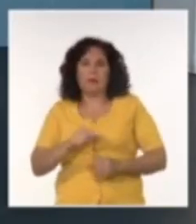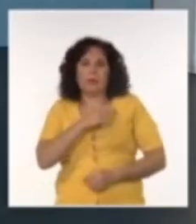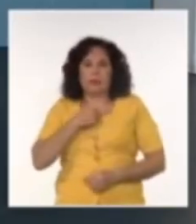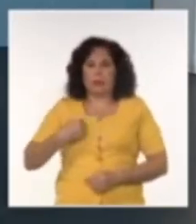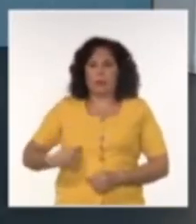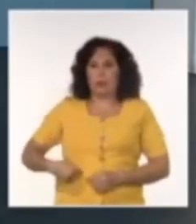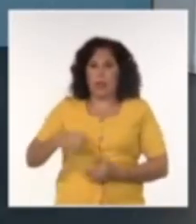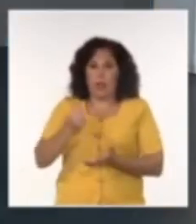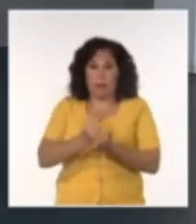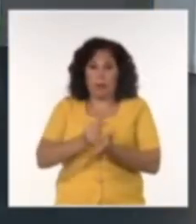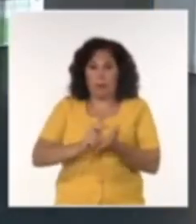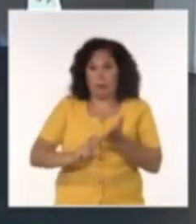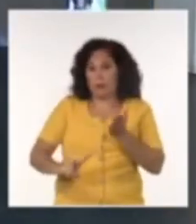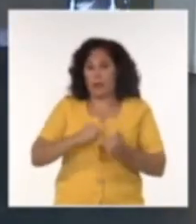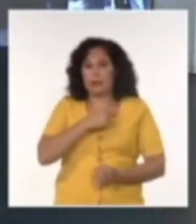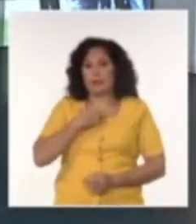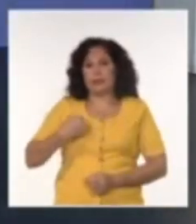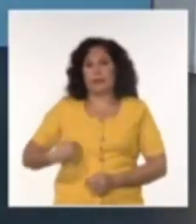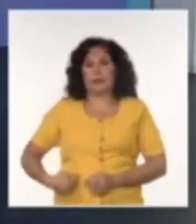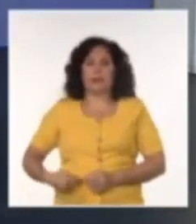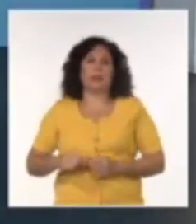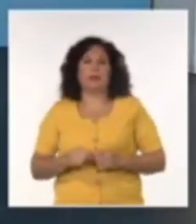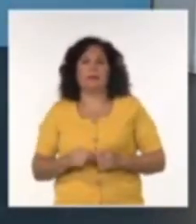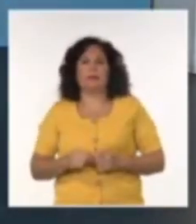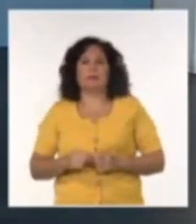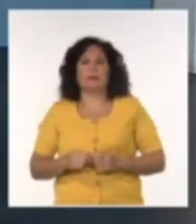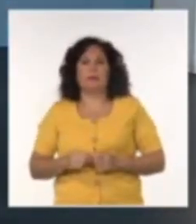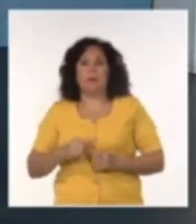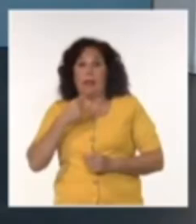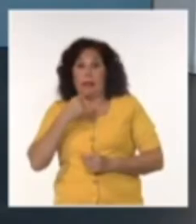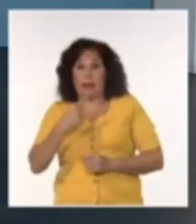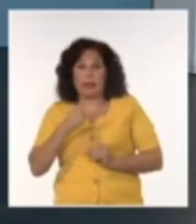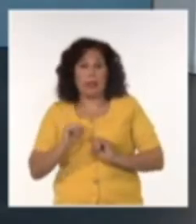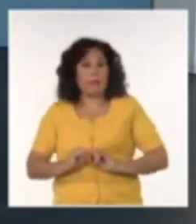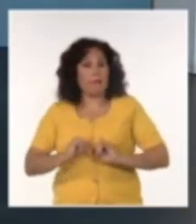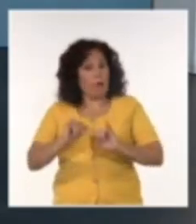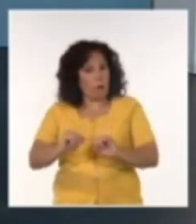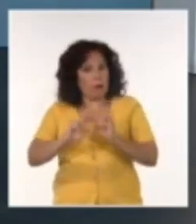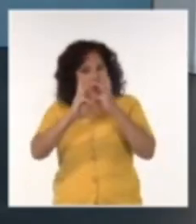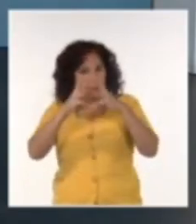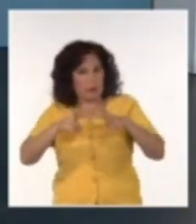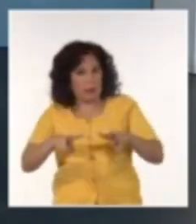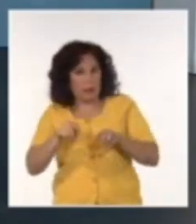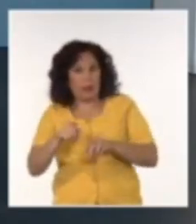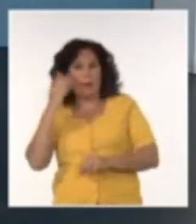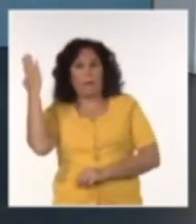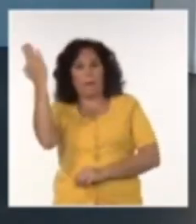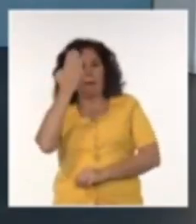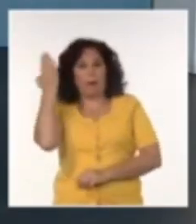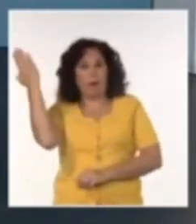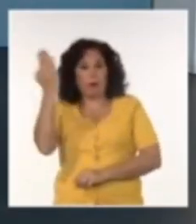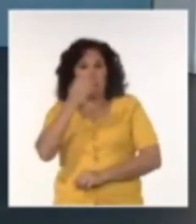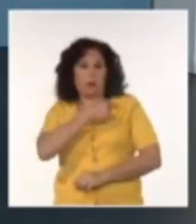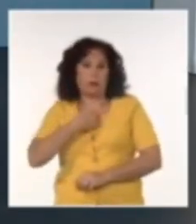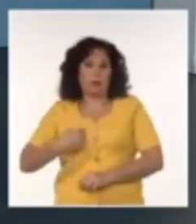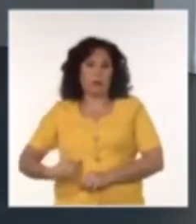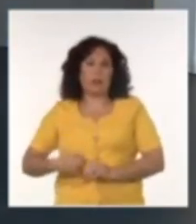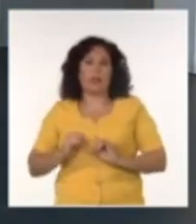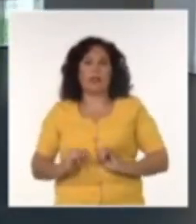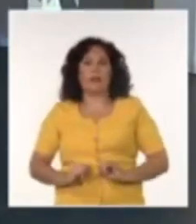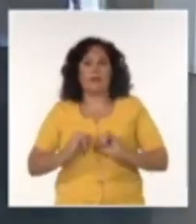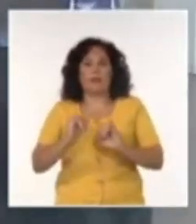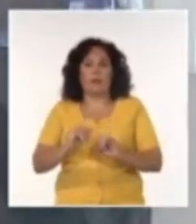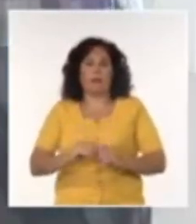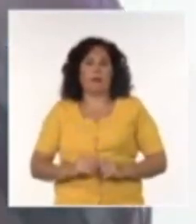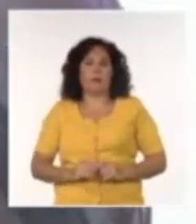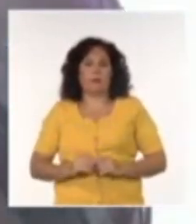capital provincial de Shenzhen, de acuerdo con el sitio de información en línea del Servicio Meteorológico del Gigante Asiático. El registro superó